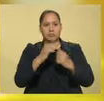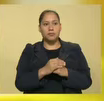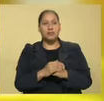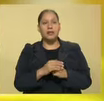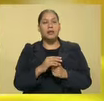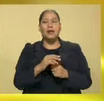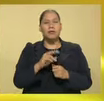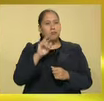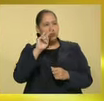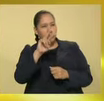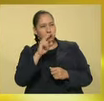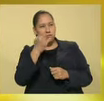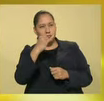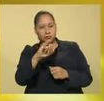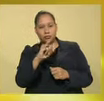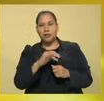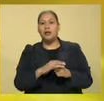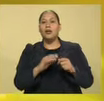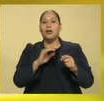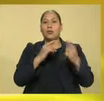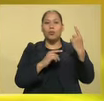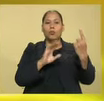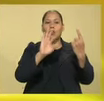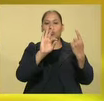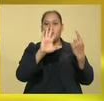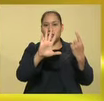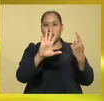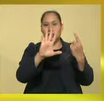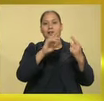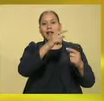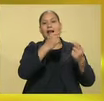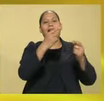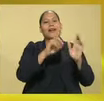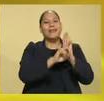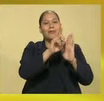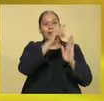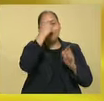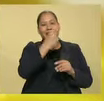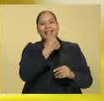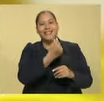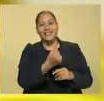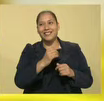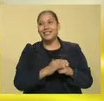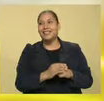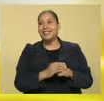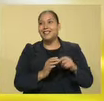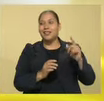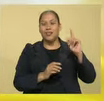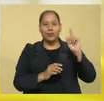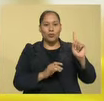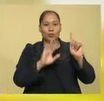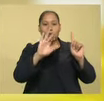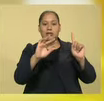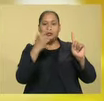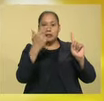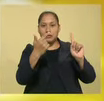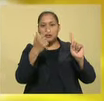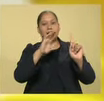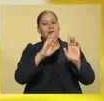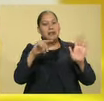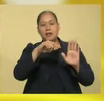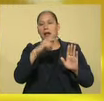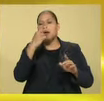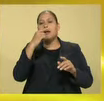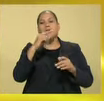están viendo feo, pero no, de 1.45 ya es departamento de niños. No, de 1.57 ya es talla